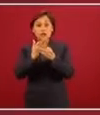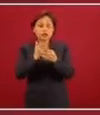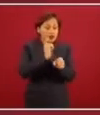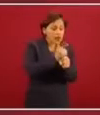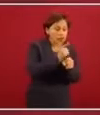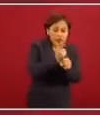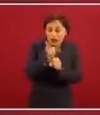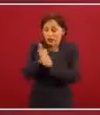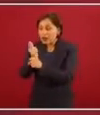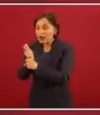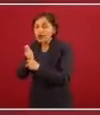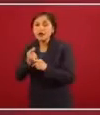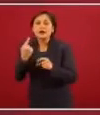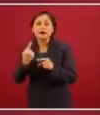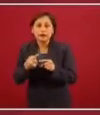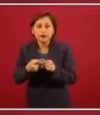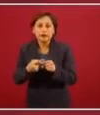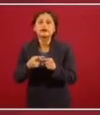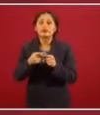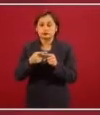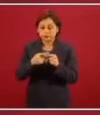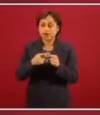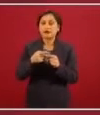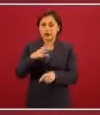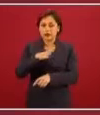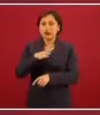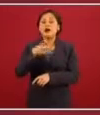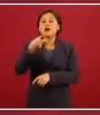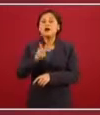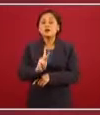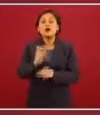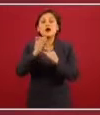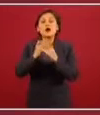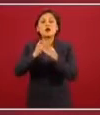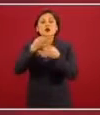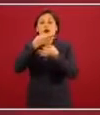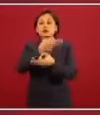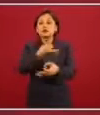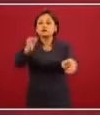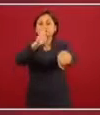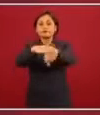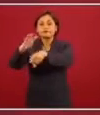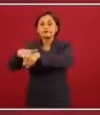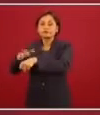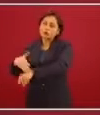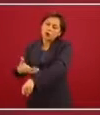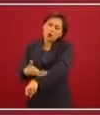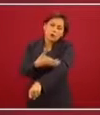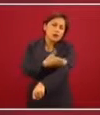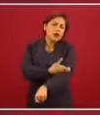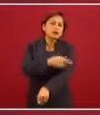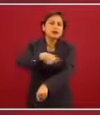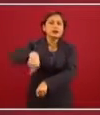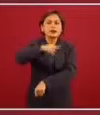hago este llamado público para que todas las colegas y colegos, los colegas que trabajan en el